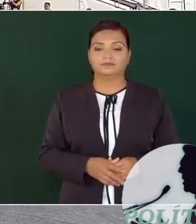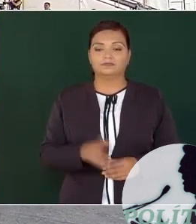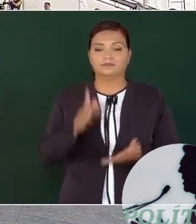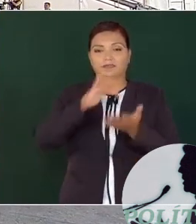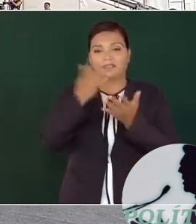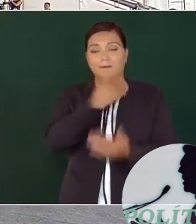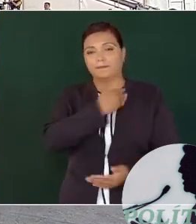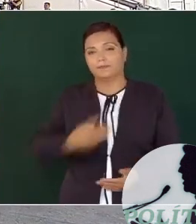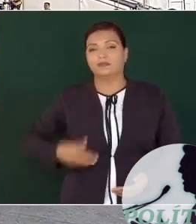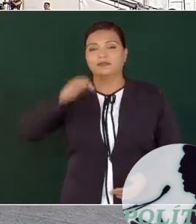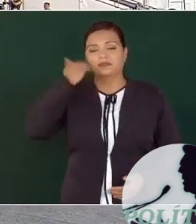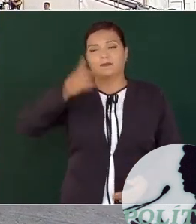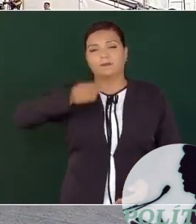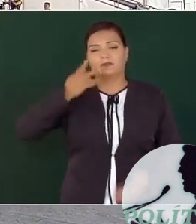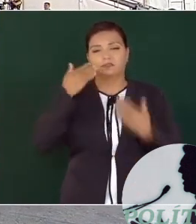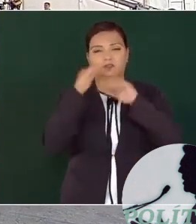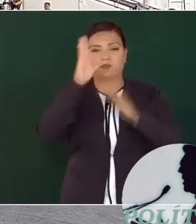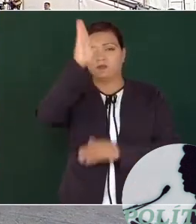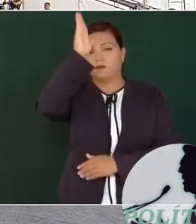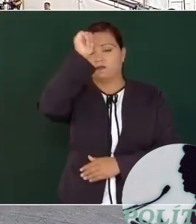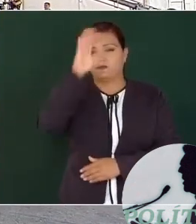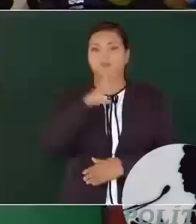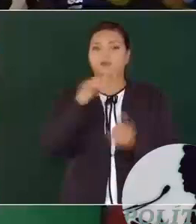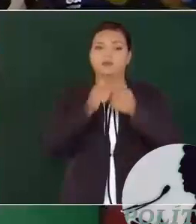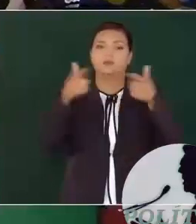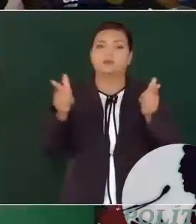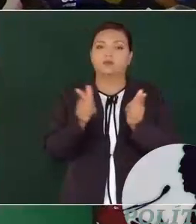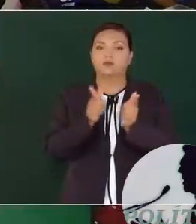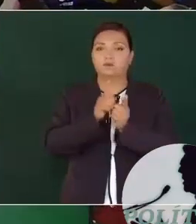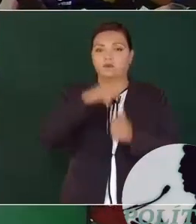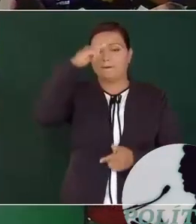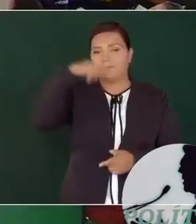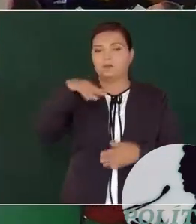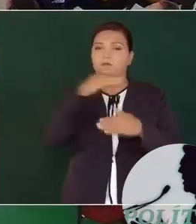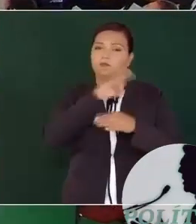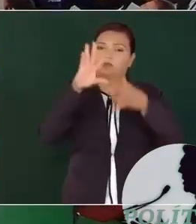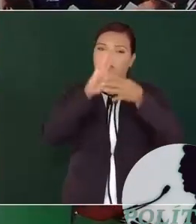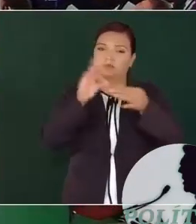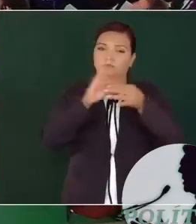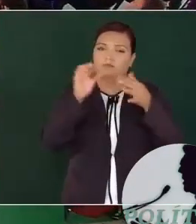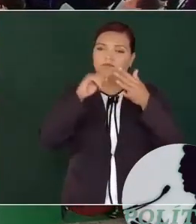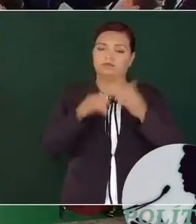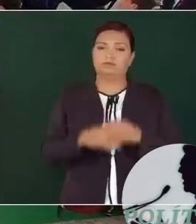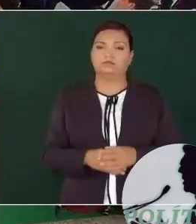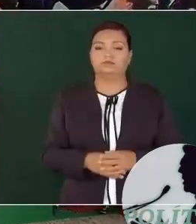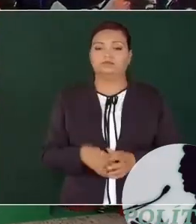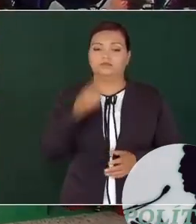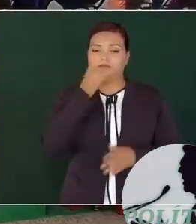Gracias, presidente. Pues preguntarle del acuerdo que se llegó con Grupo México, si nos pudiera dar los detalles.